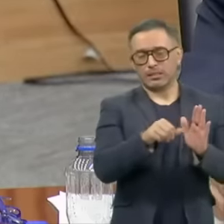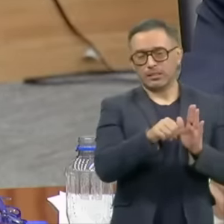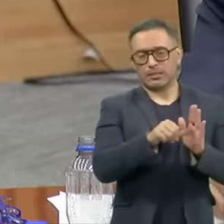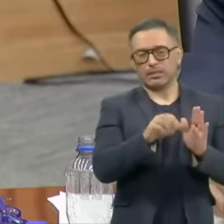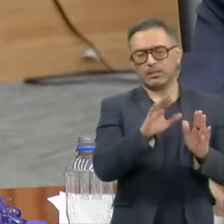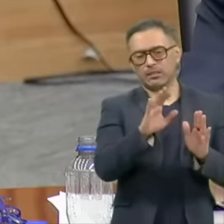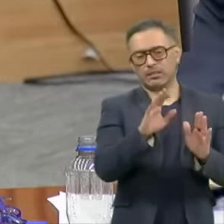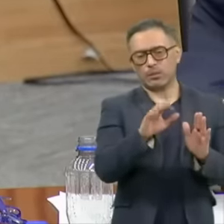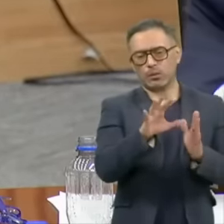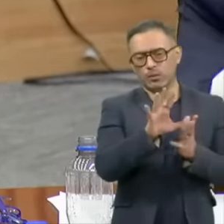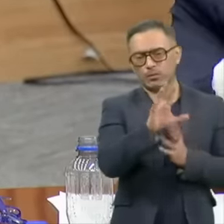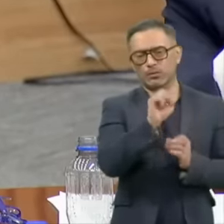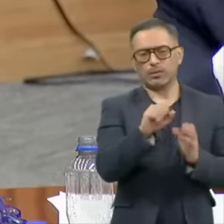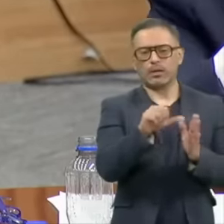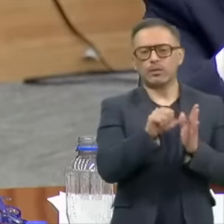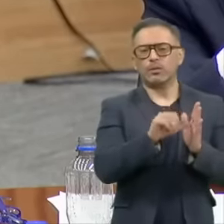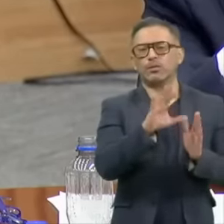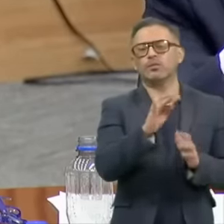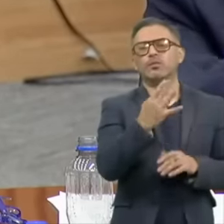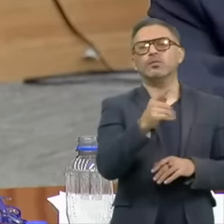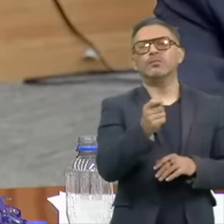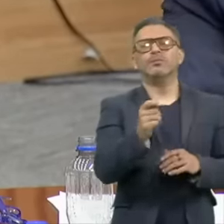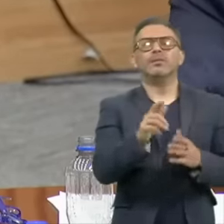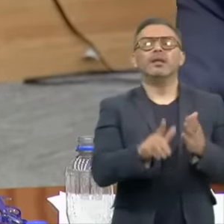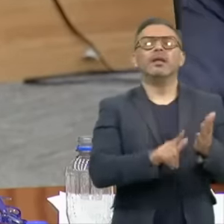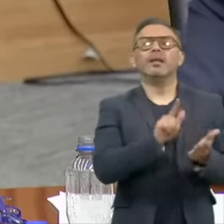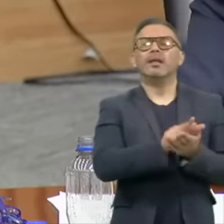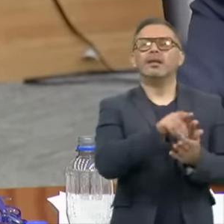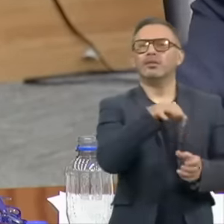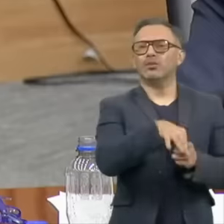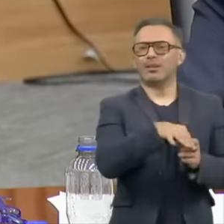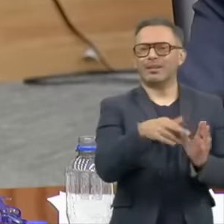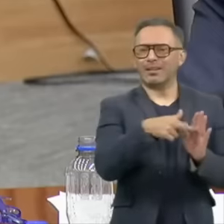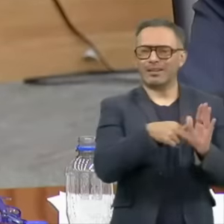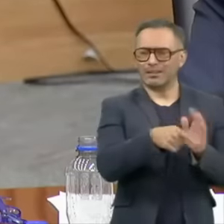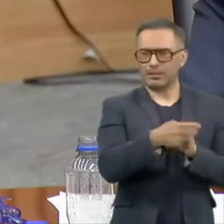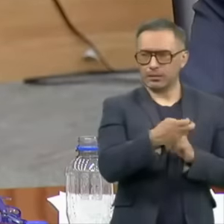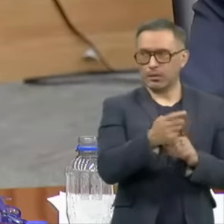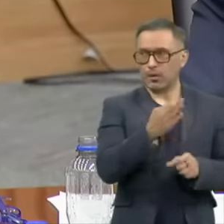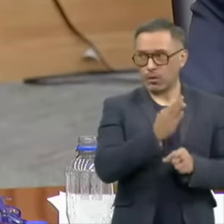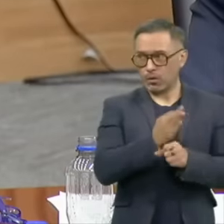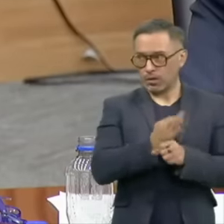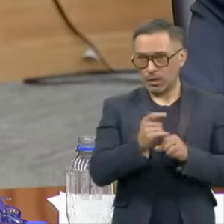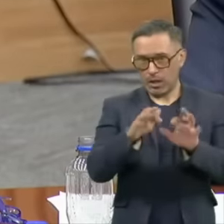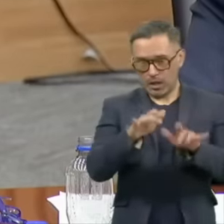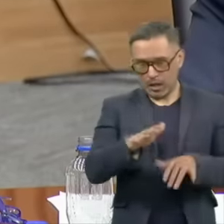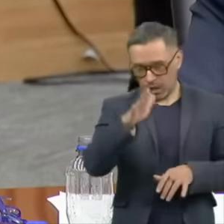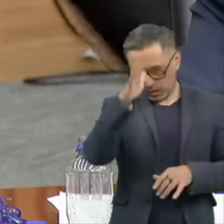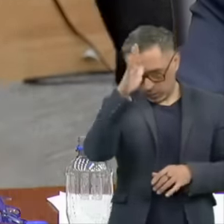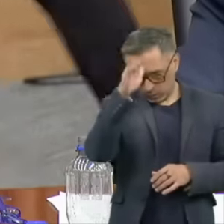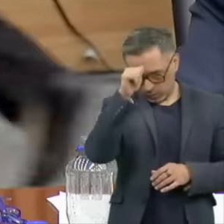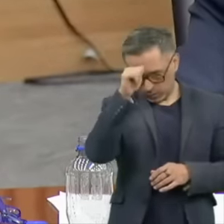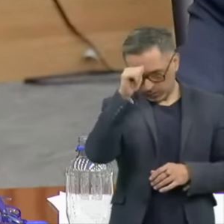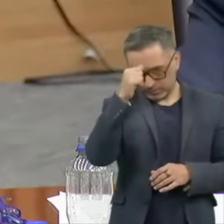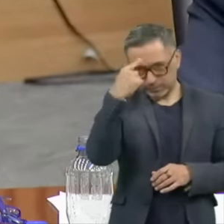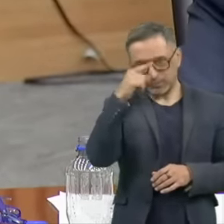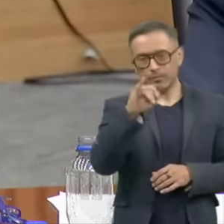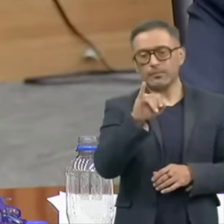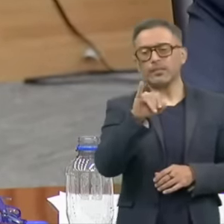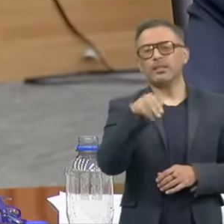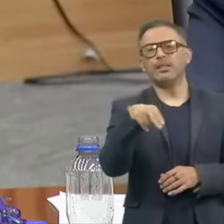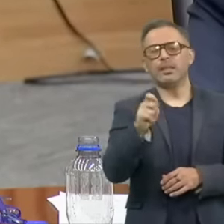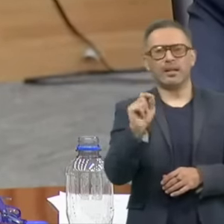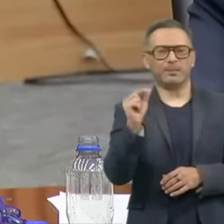Constitución, las reglas establecidas en la ley electoral, este acuerdo que aprobaron aquí en el INE en